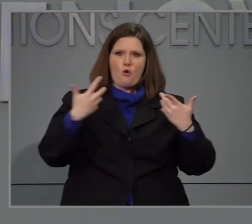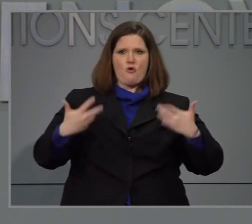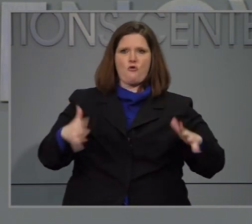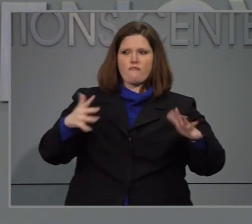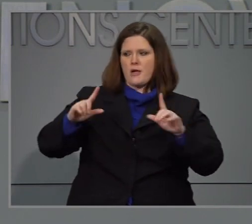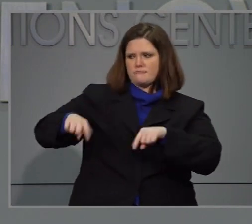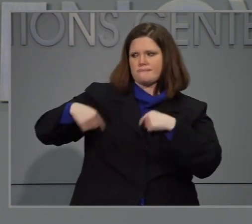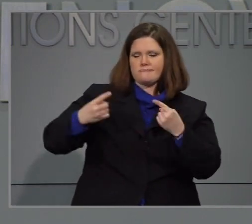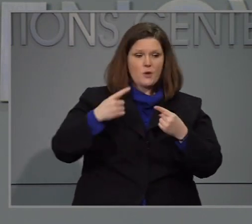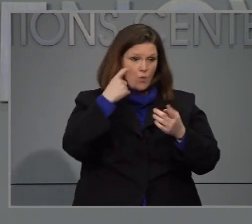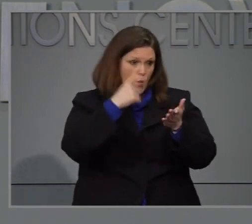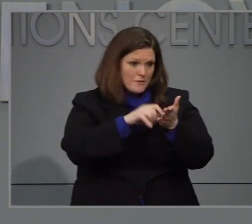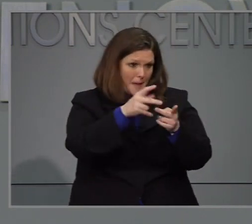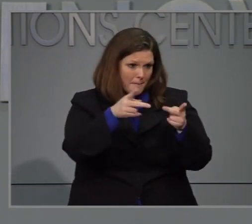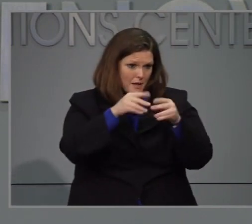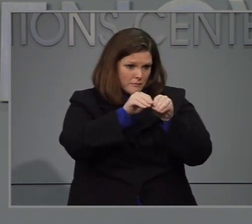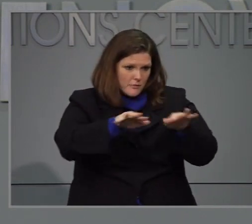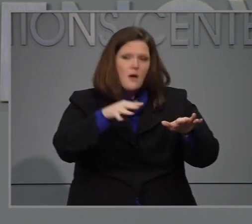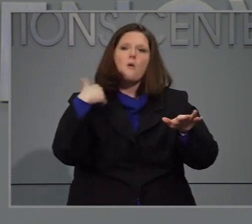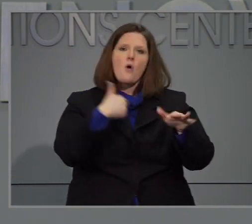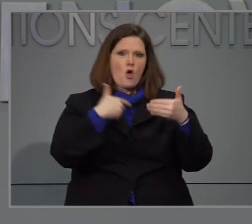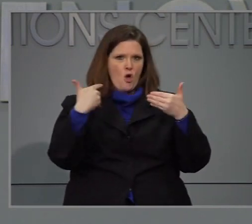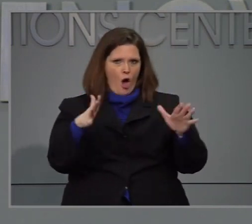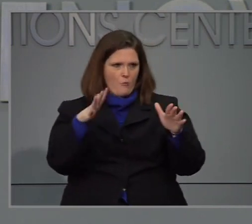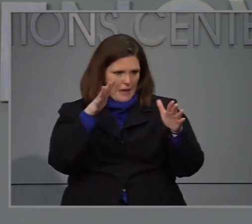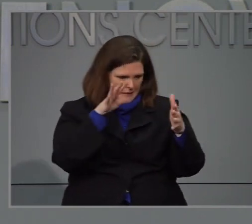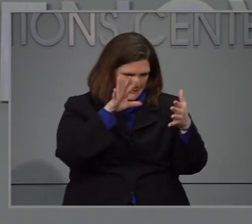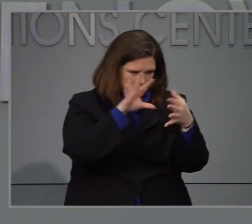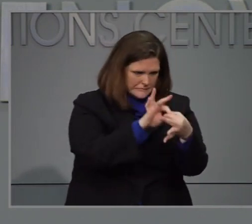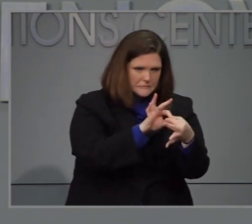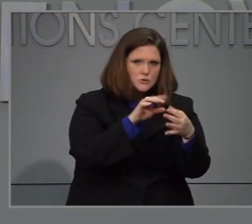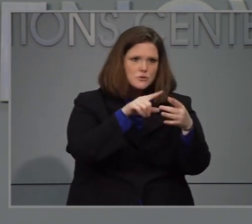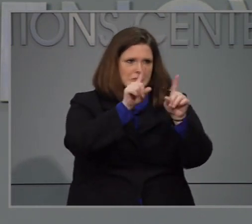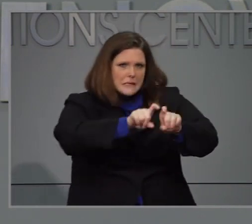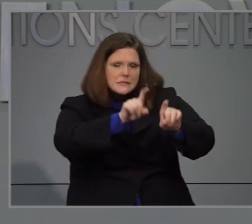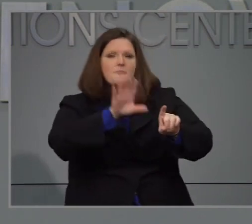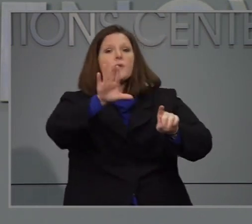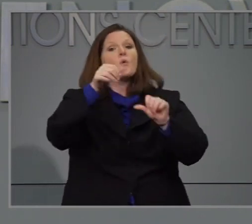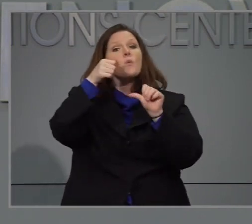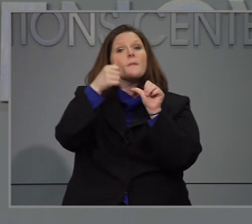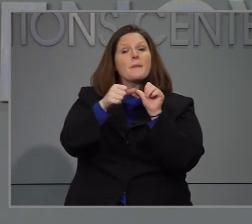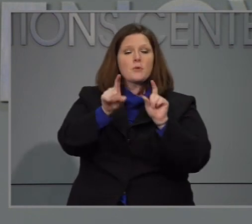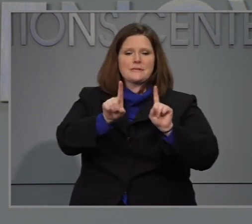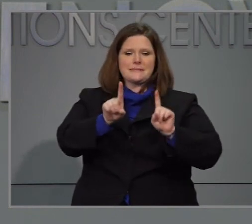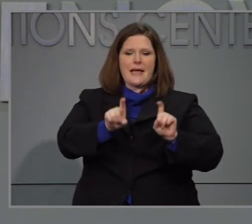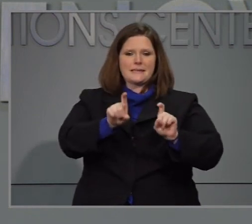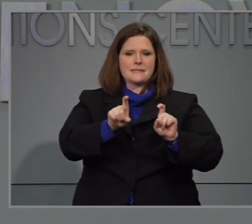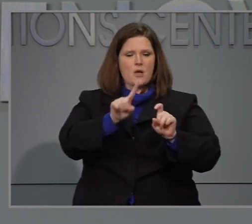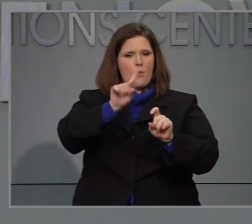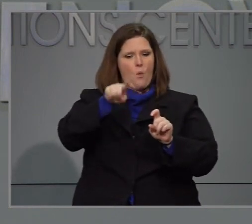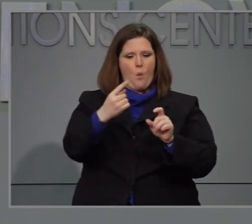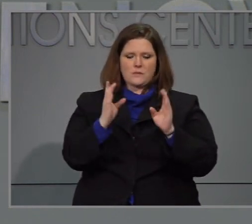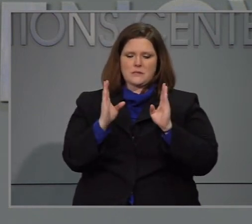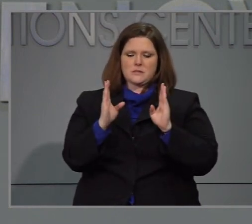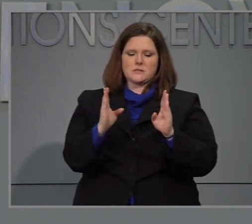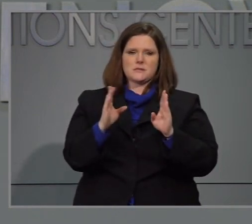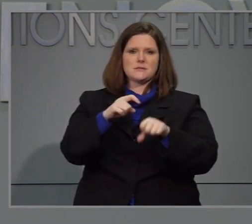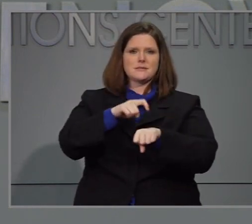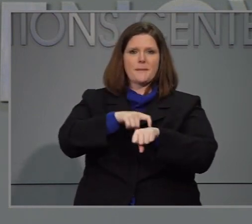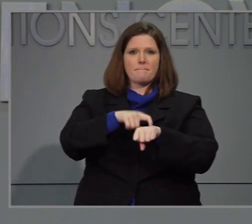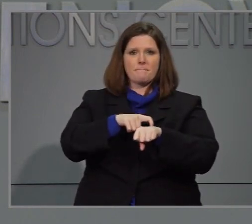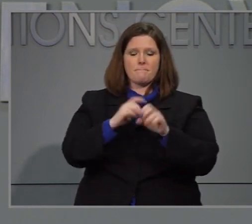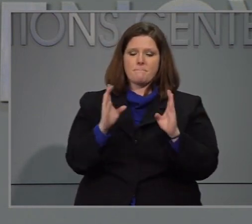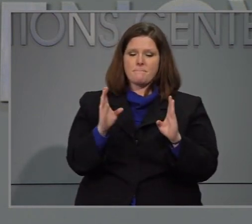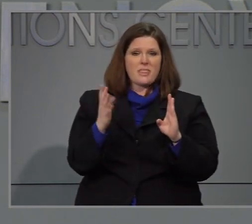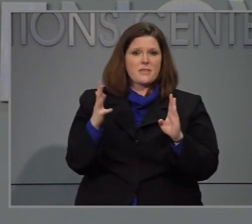está pasando y estamos trabajando con las personas para hacer estas pruebas. Tienen que recordar que el hacer una prueba es un momento dado